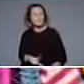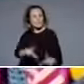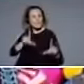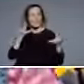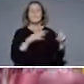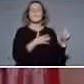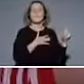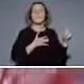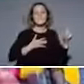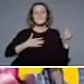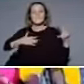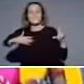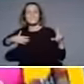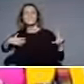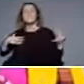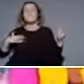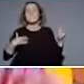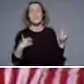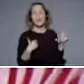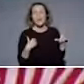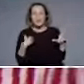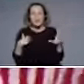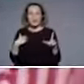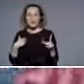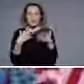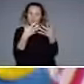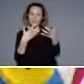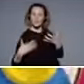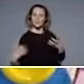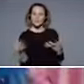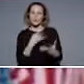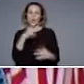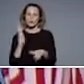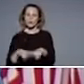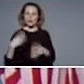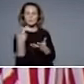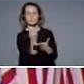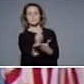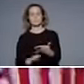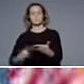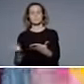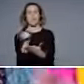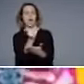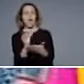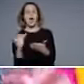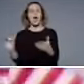destacar, que en un texto en blanco y negro está.